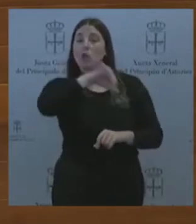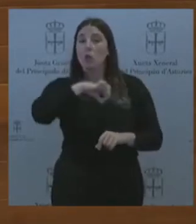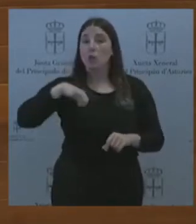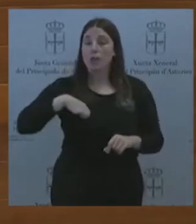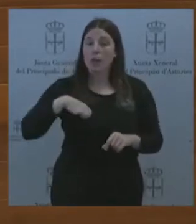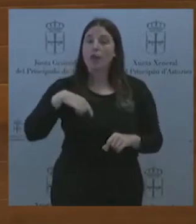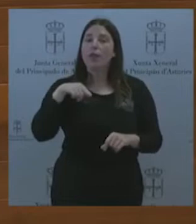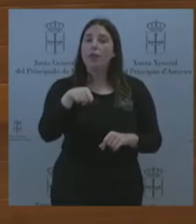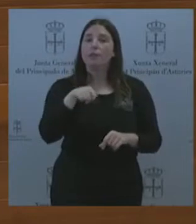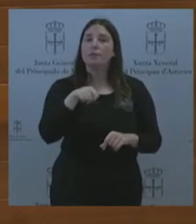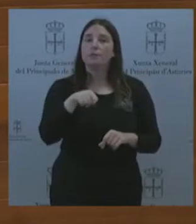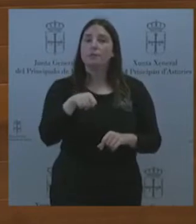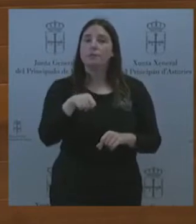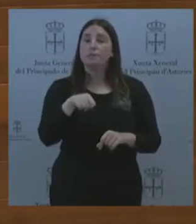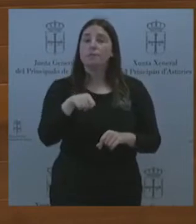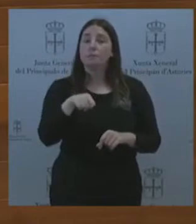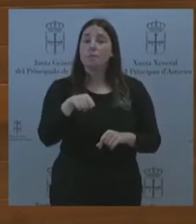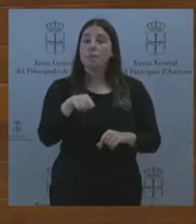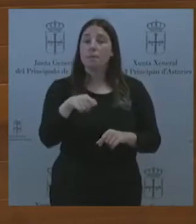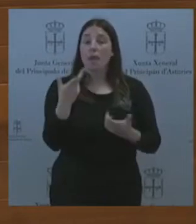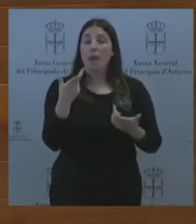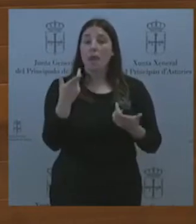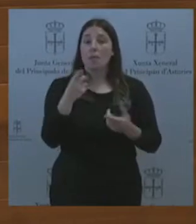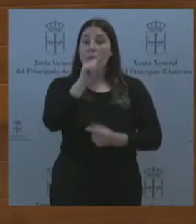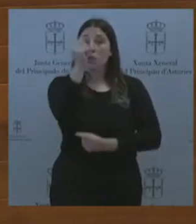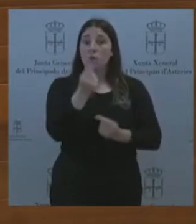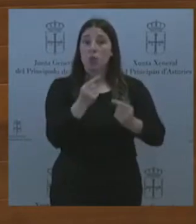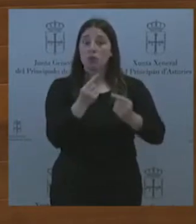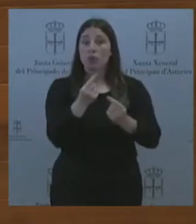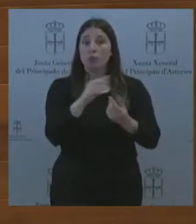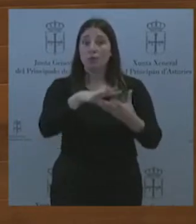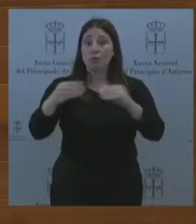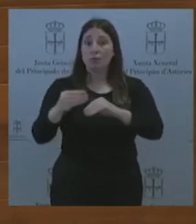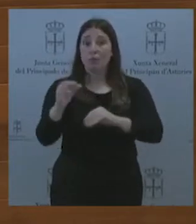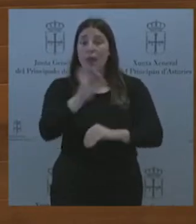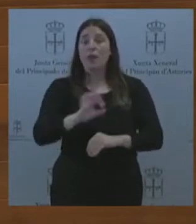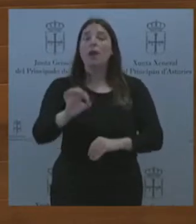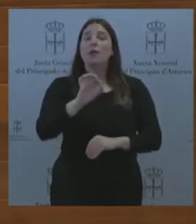autonómico, solo el 40,51% de la inversión prevista,